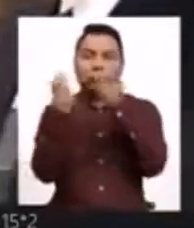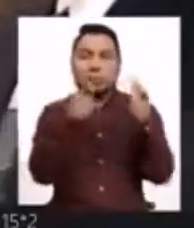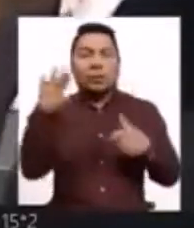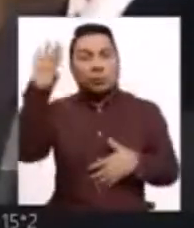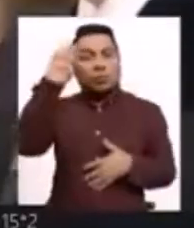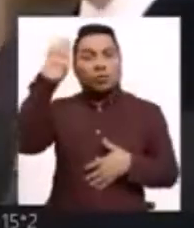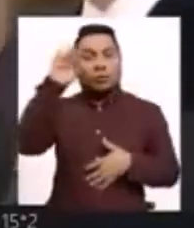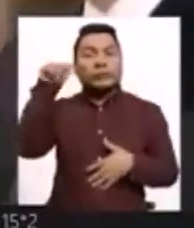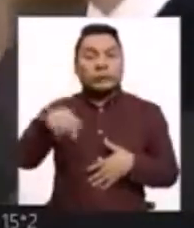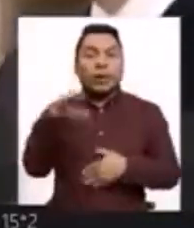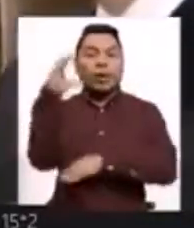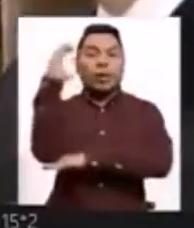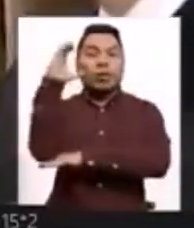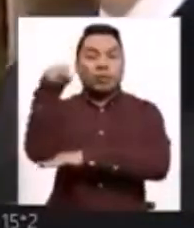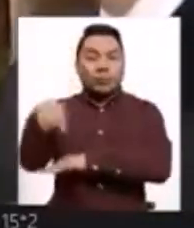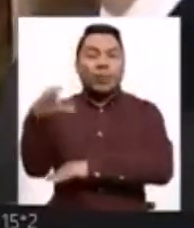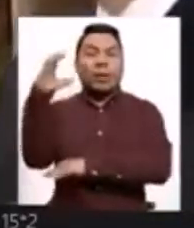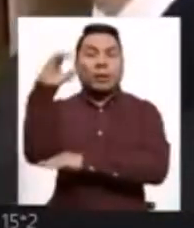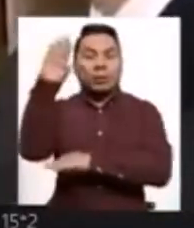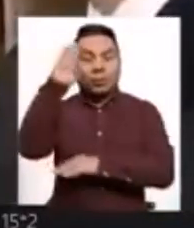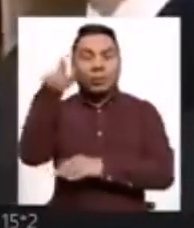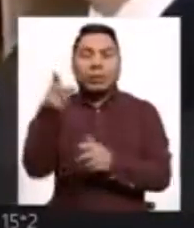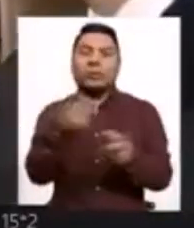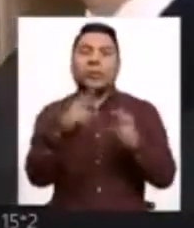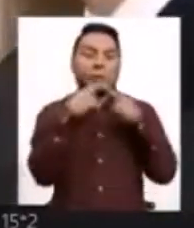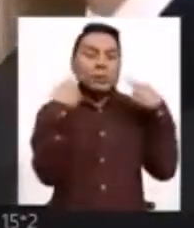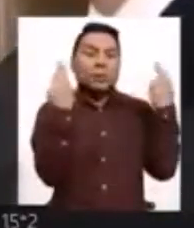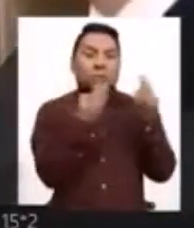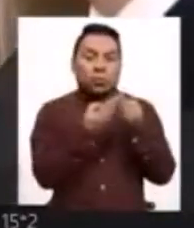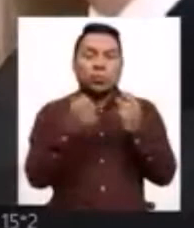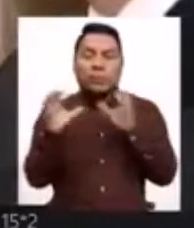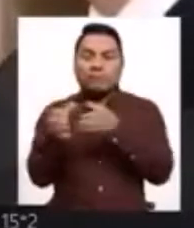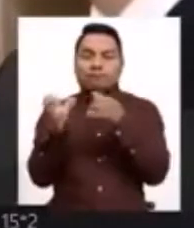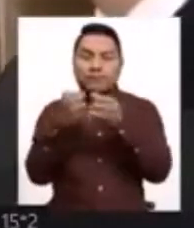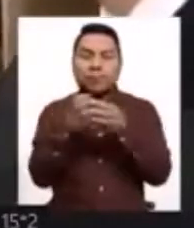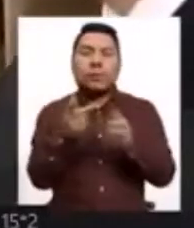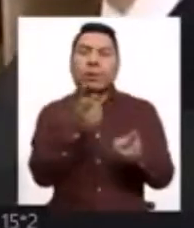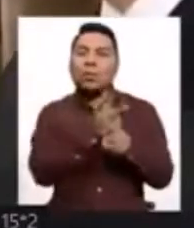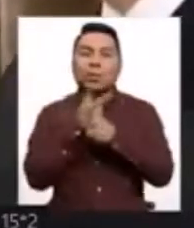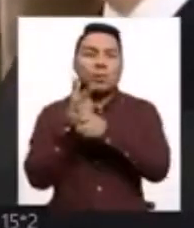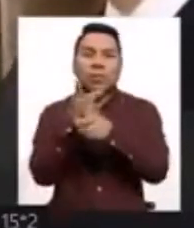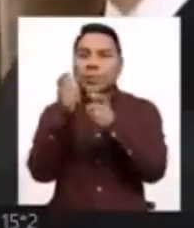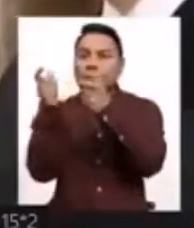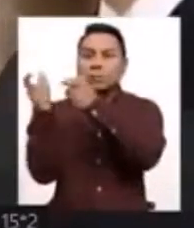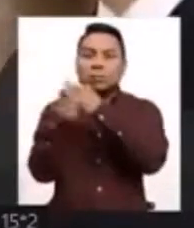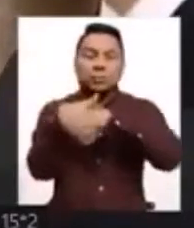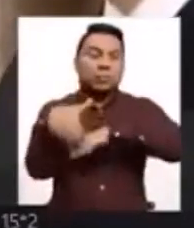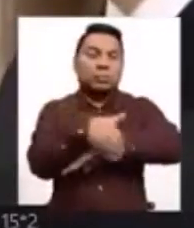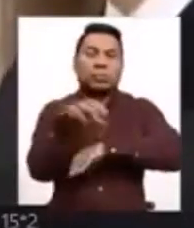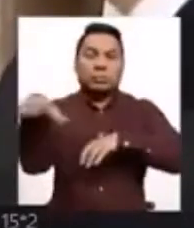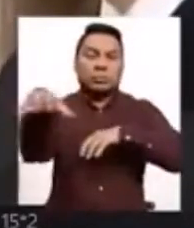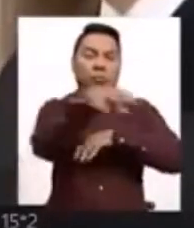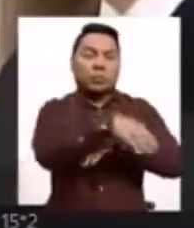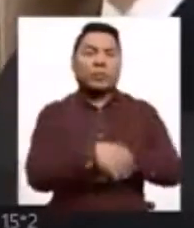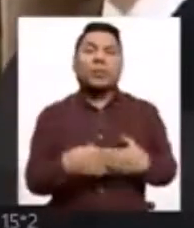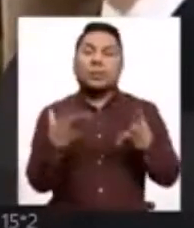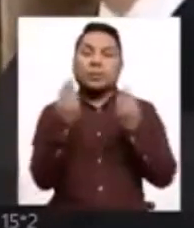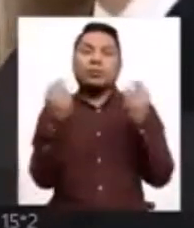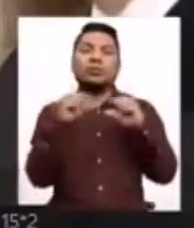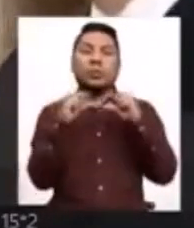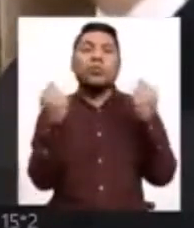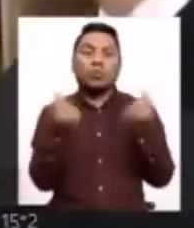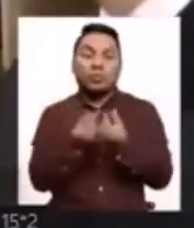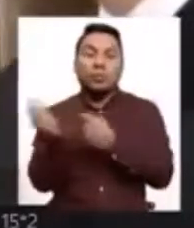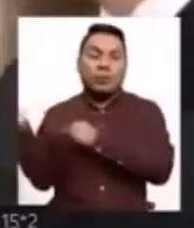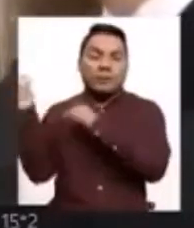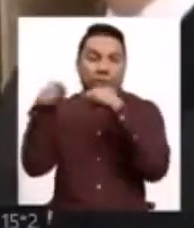Policía Nacional está acá en Colombia, están teniendo reuniones con sus pares, y digamos, como lo decía hace un momento, o sea, son varios grupos que han venido a cubrir,